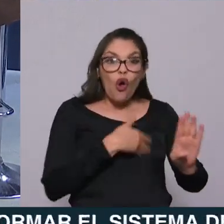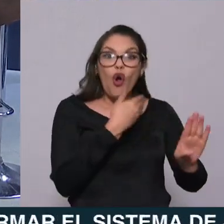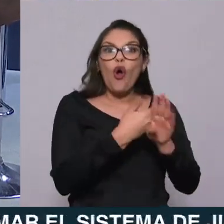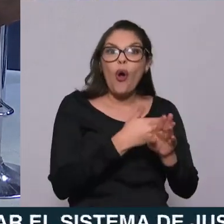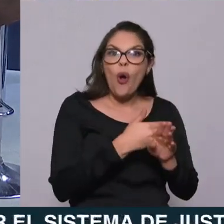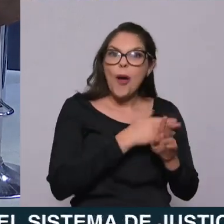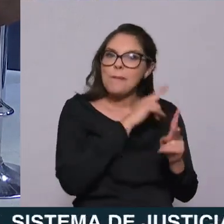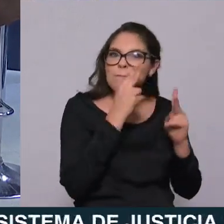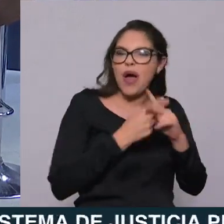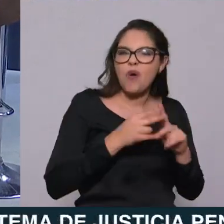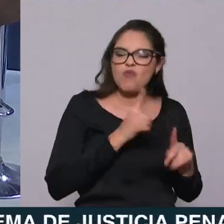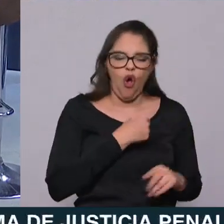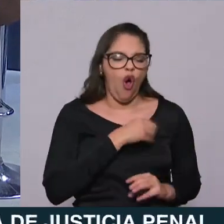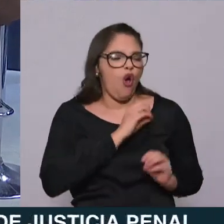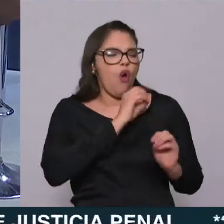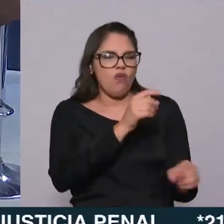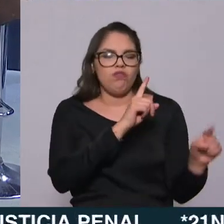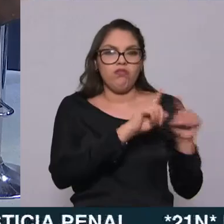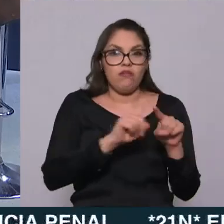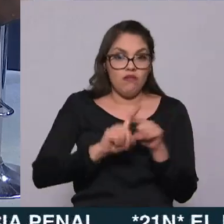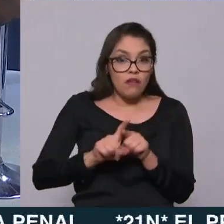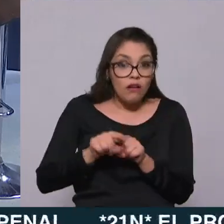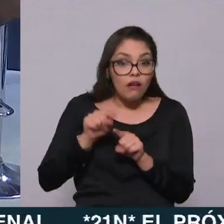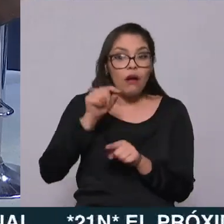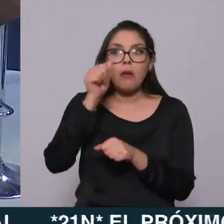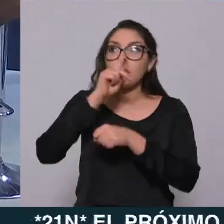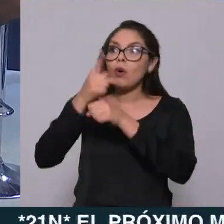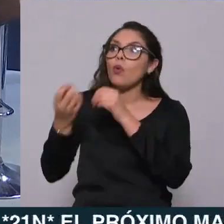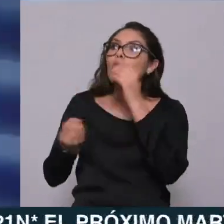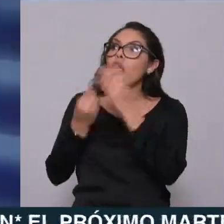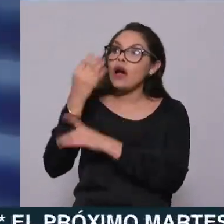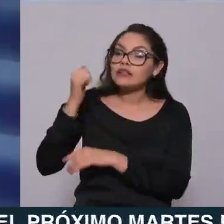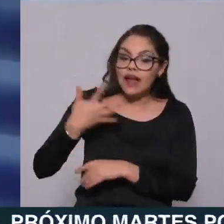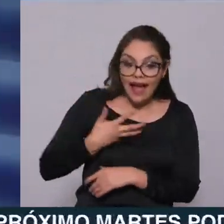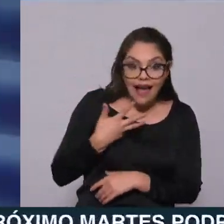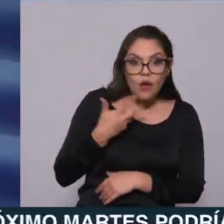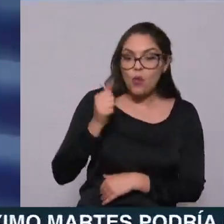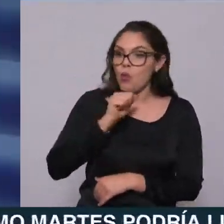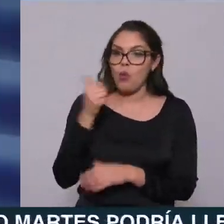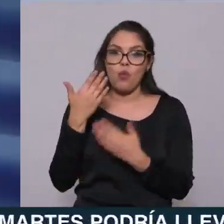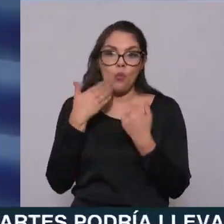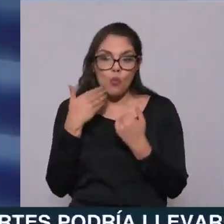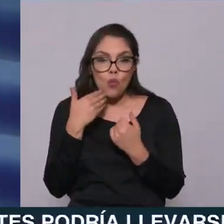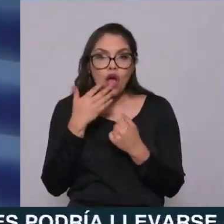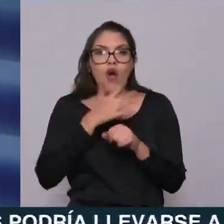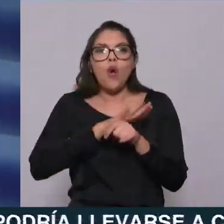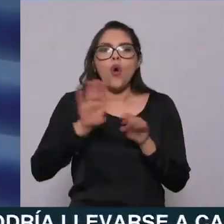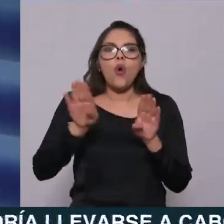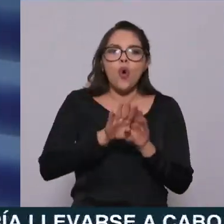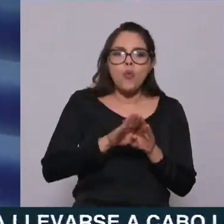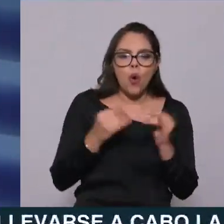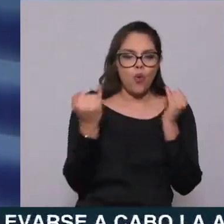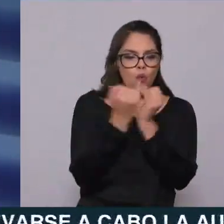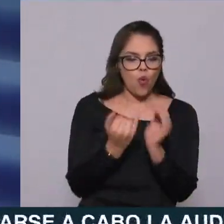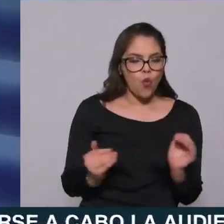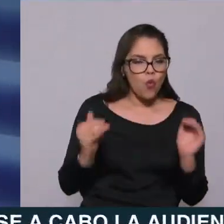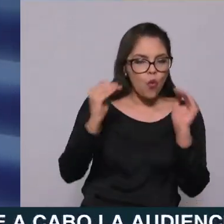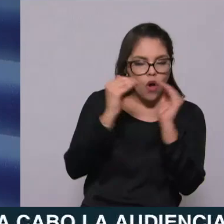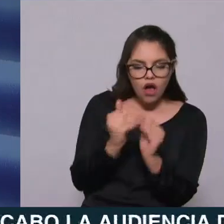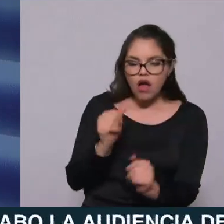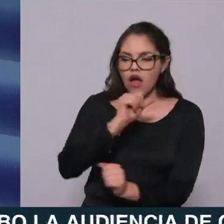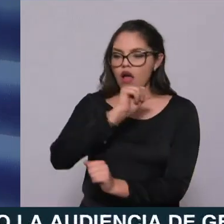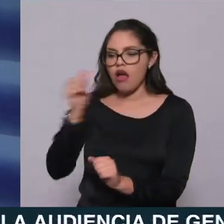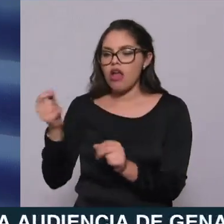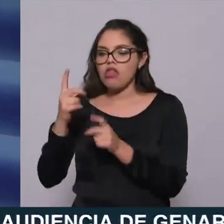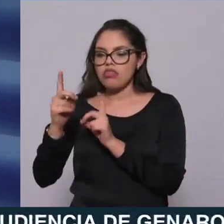con índices de corrupción, índices de desigualdad, índices de desarrollo, de subdesarrollo o desarrollo humano. Y hay